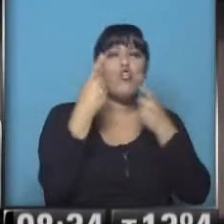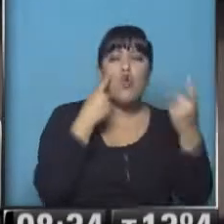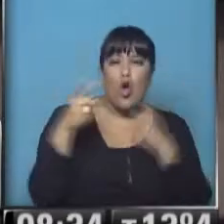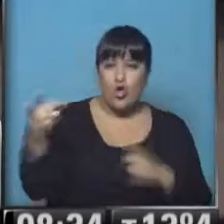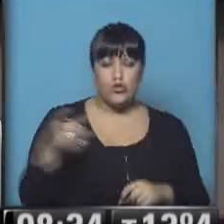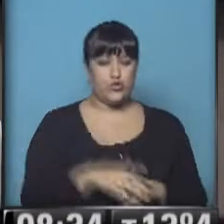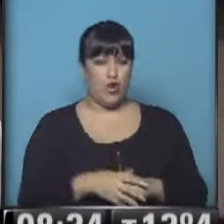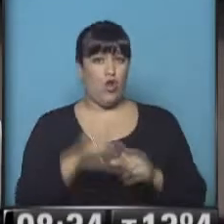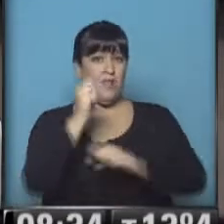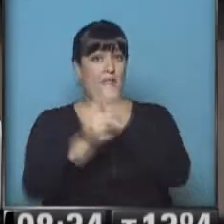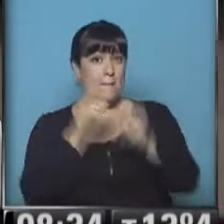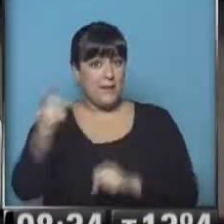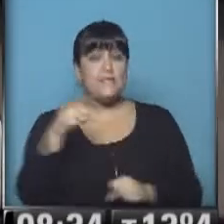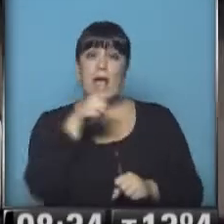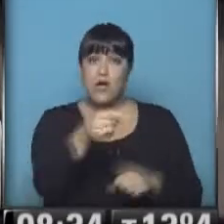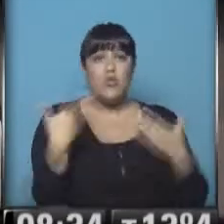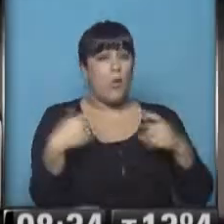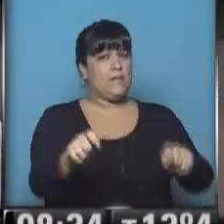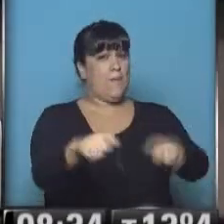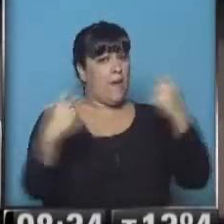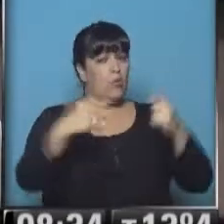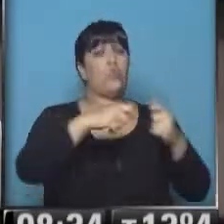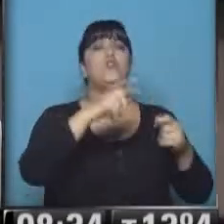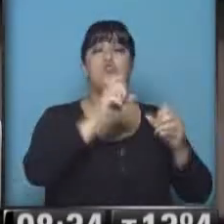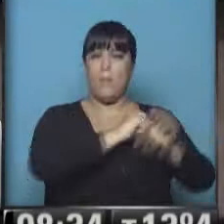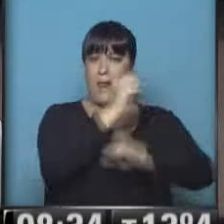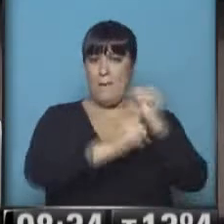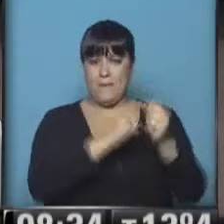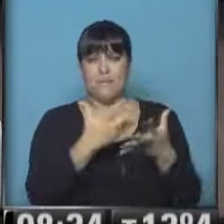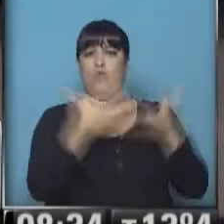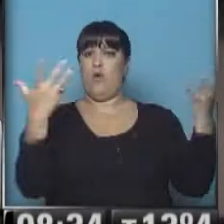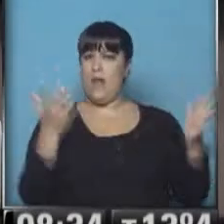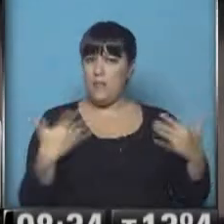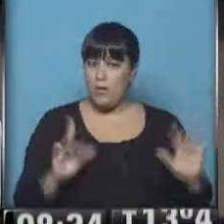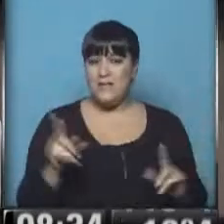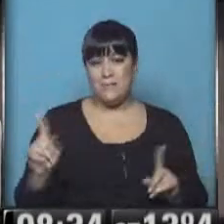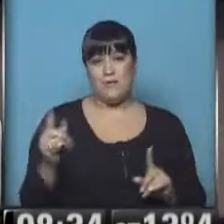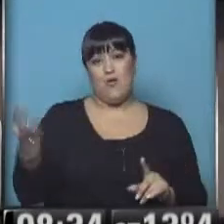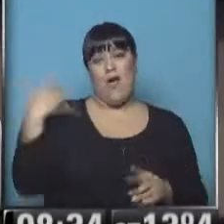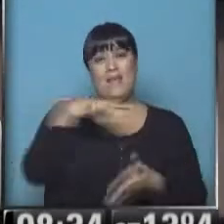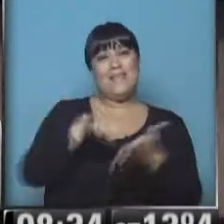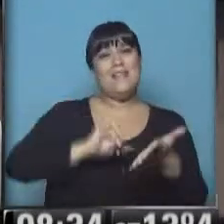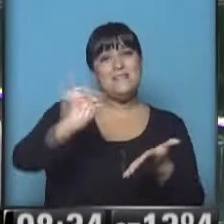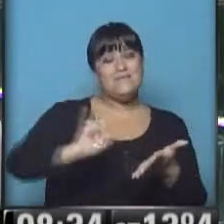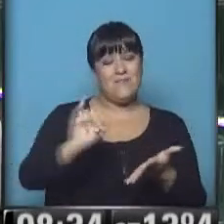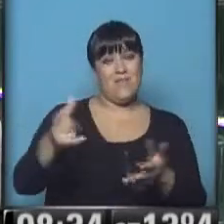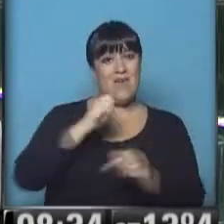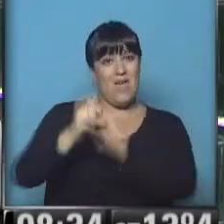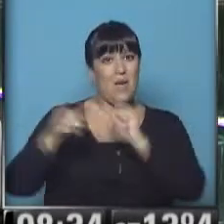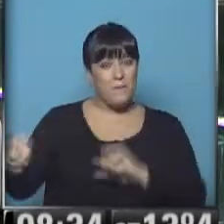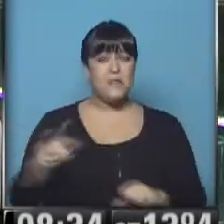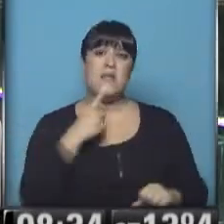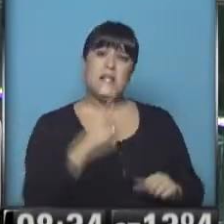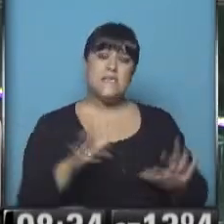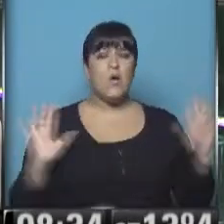street' esto puede ser un perjuicio internacional muy grande para la empresa por eso el cuidado de lo que acaba de leer bosques y el comunicado es acabar la empresa como diciendo